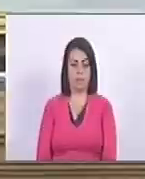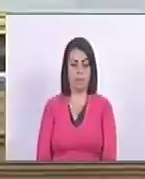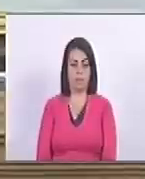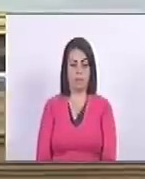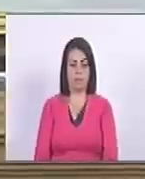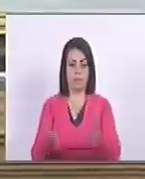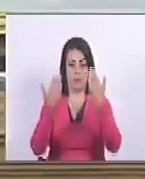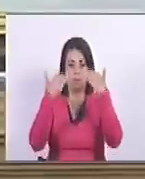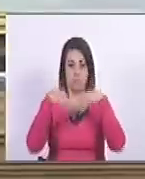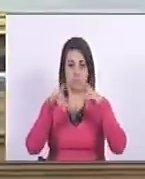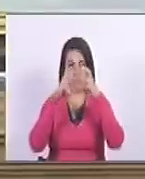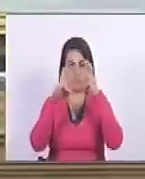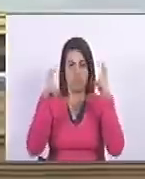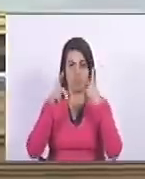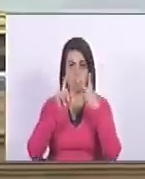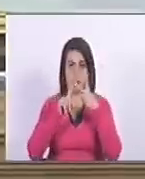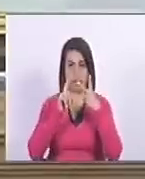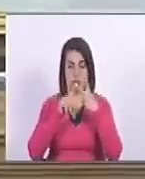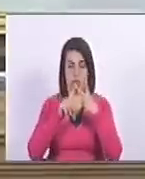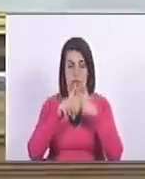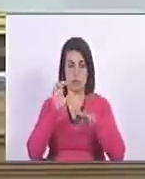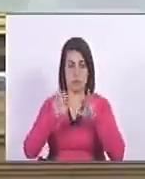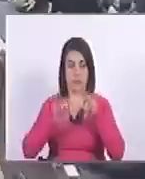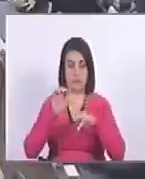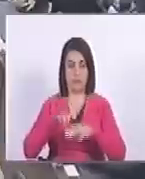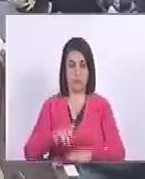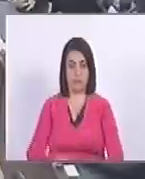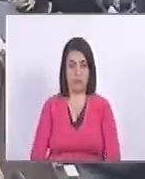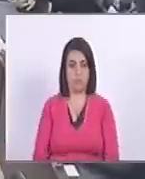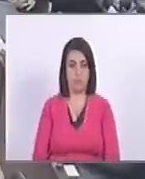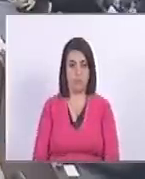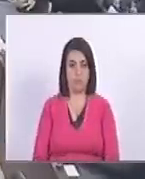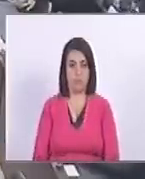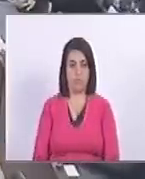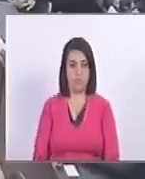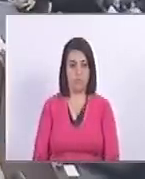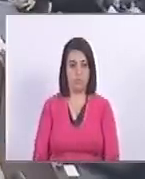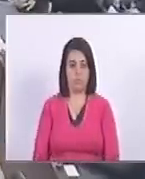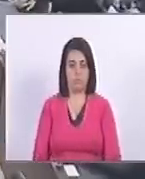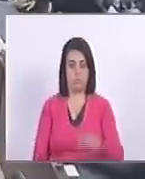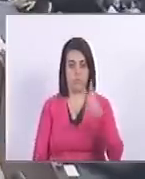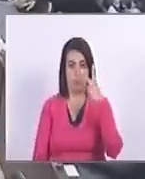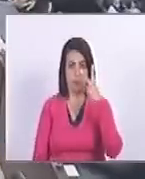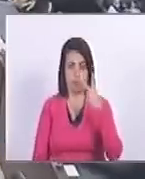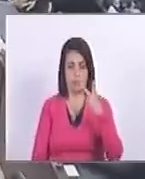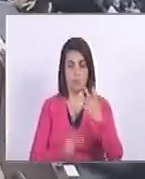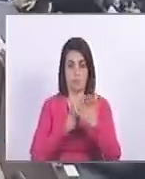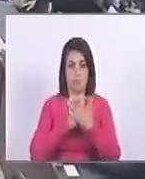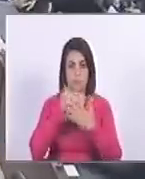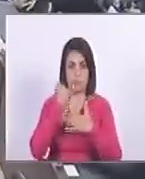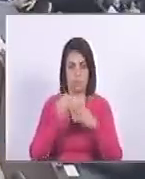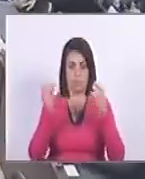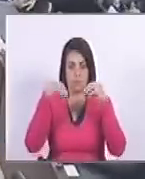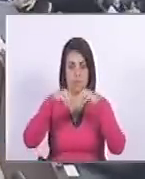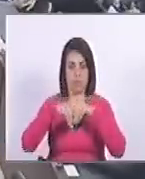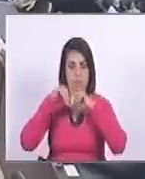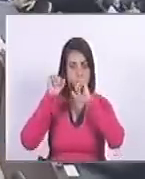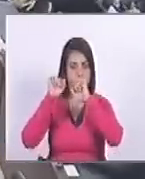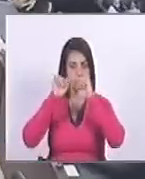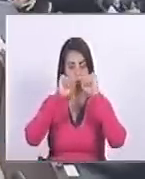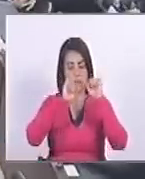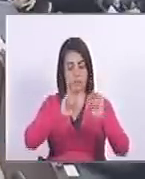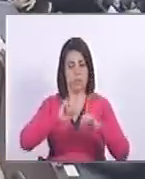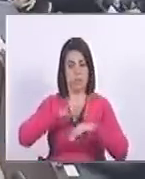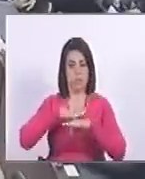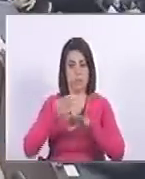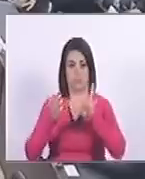Siguiente punto del orden del día, ciudadana secretaria. Punto número 2, proyecto de acuerdo en repudio